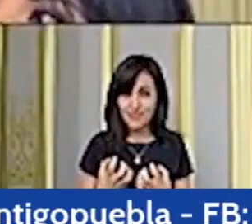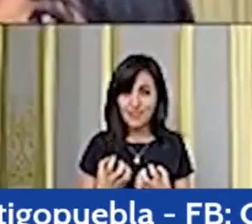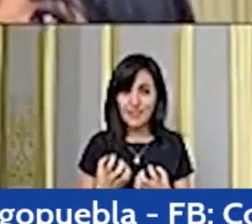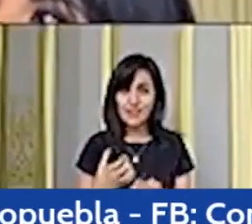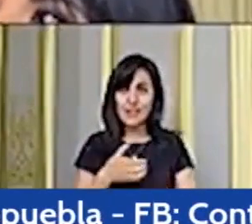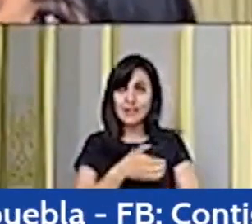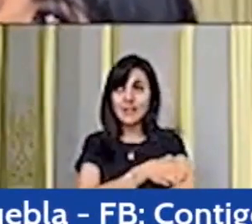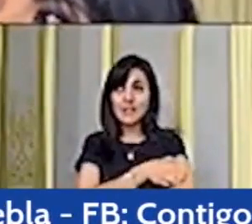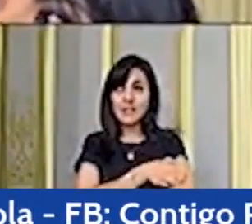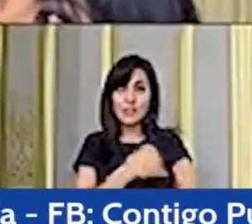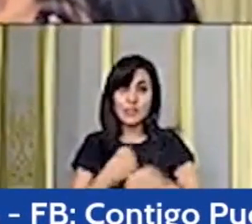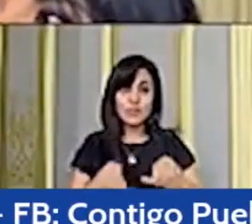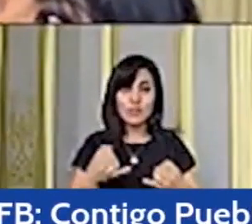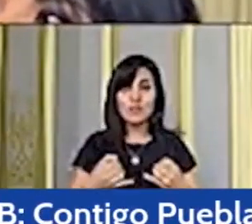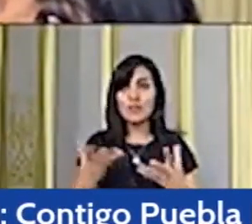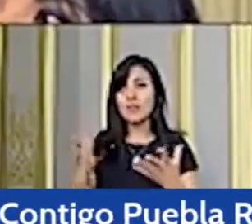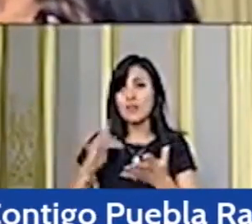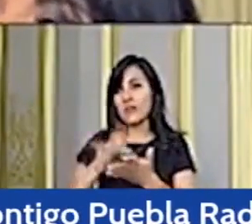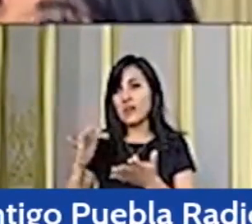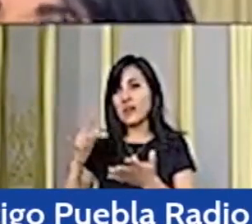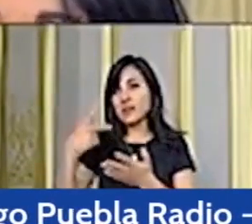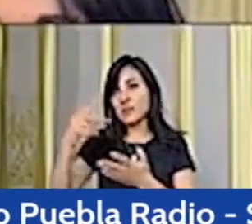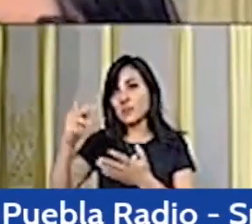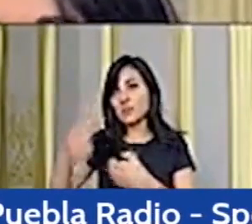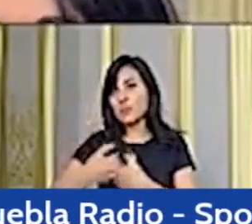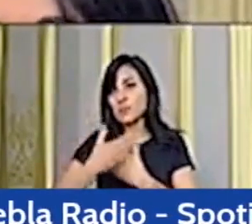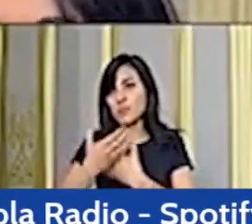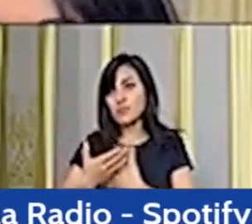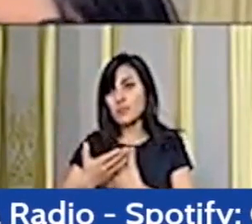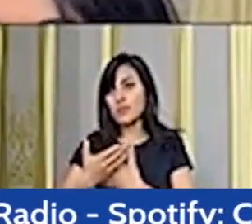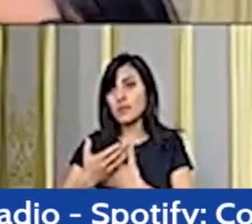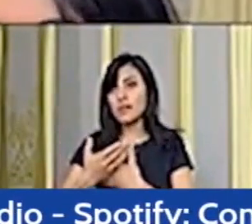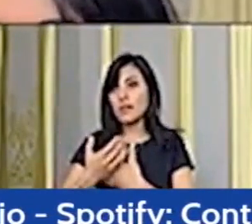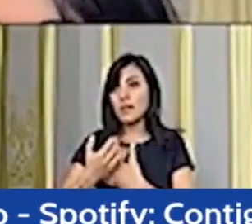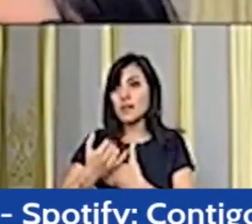Agradecemos con mucho respeto su testimonio.